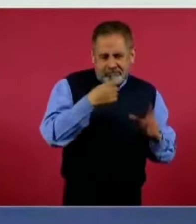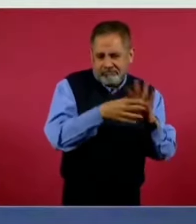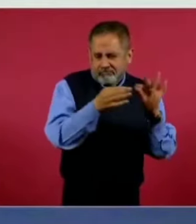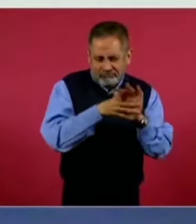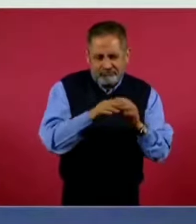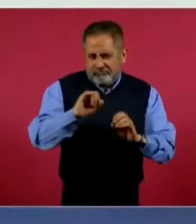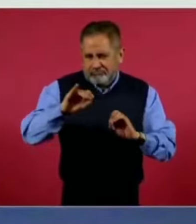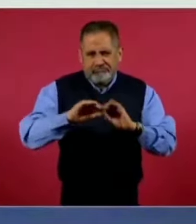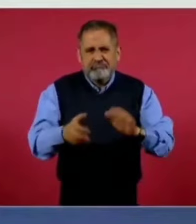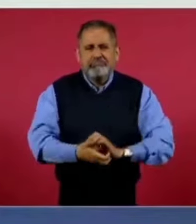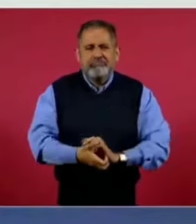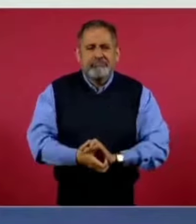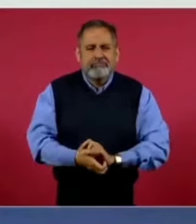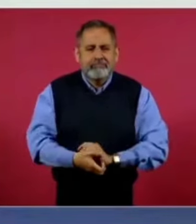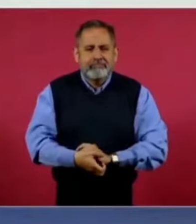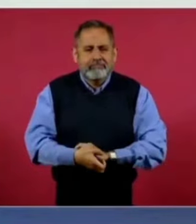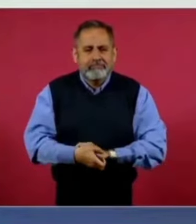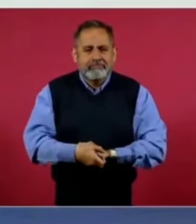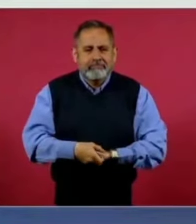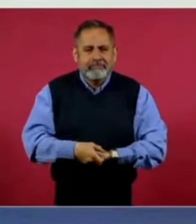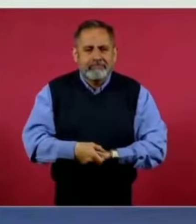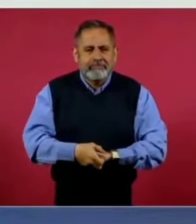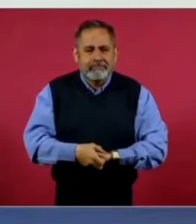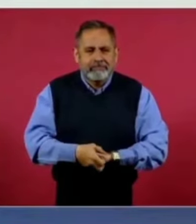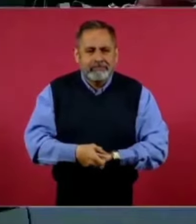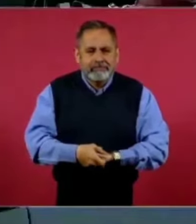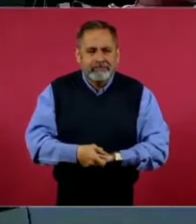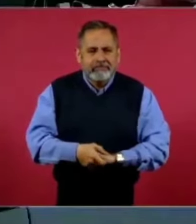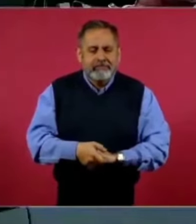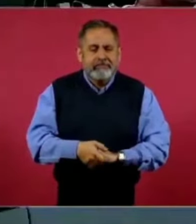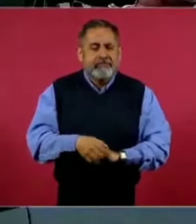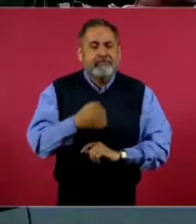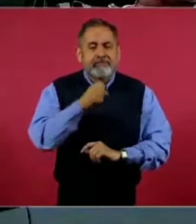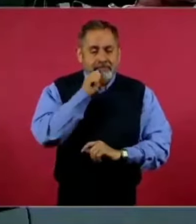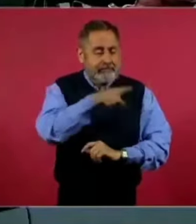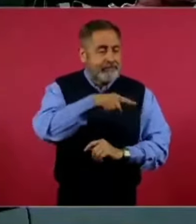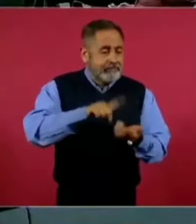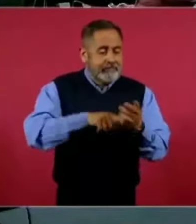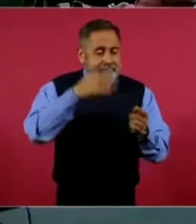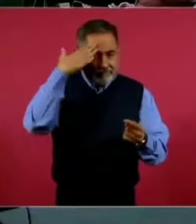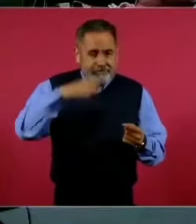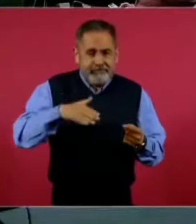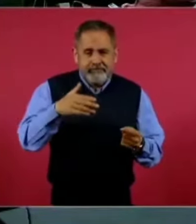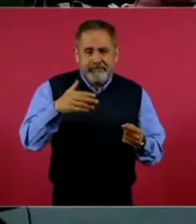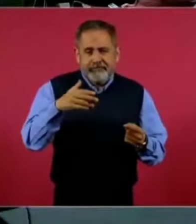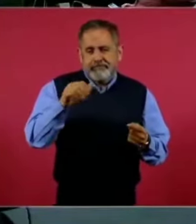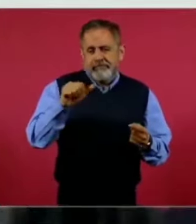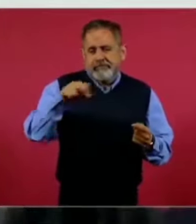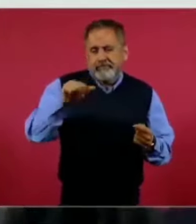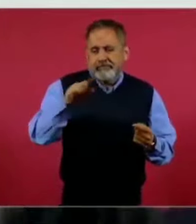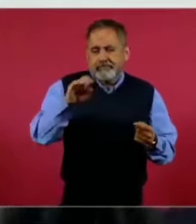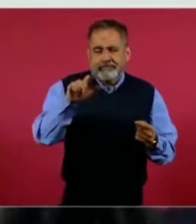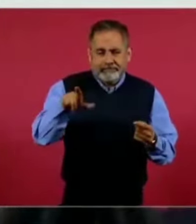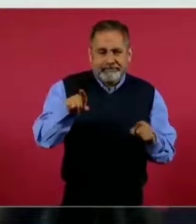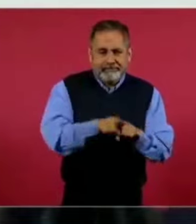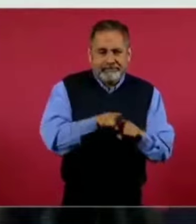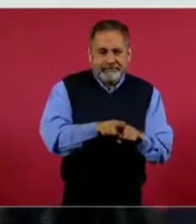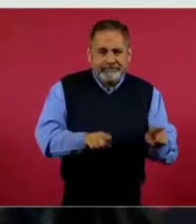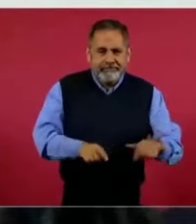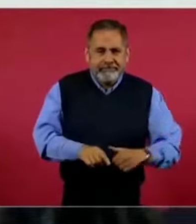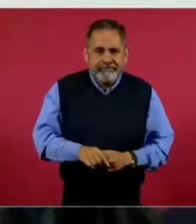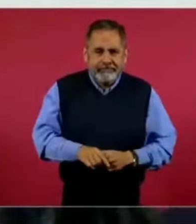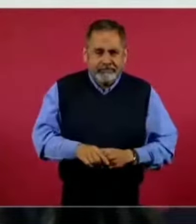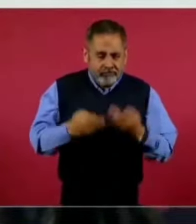demandada demandad y la señora Hernández Sea nabel